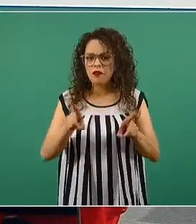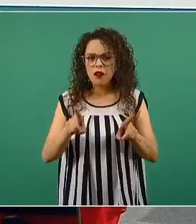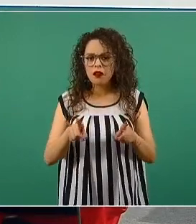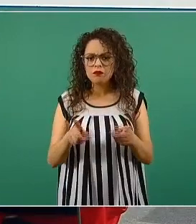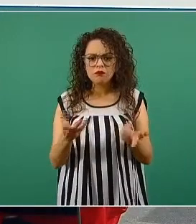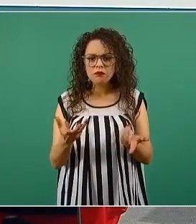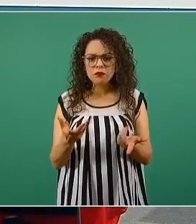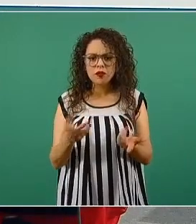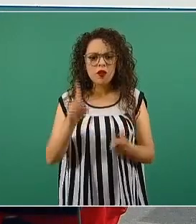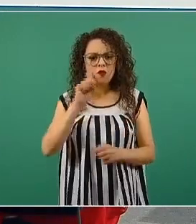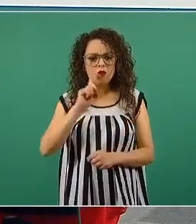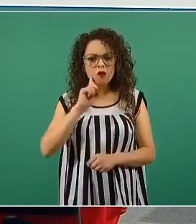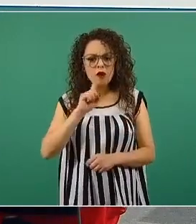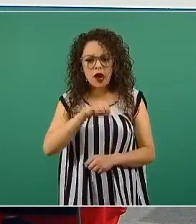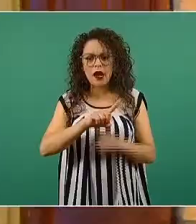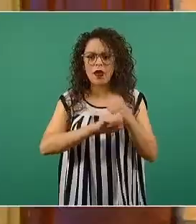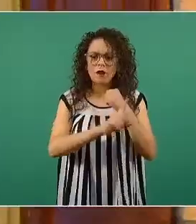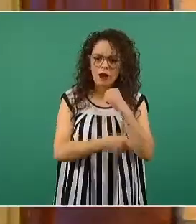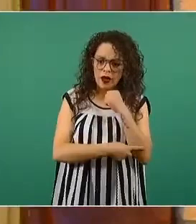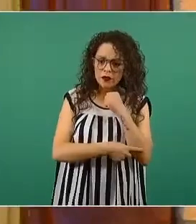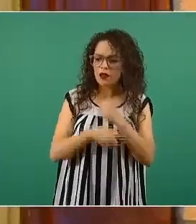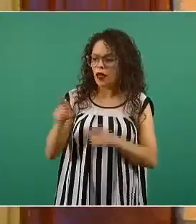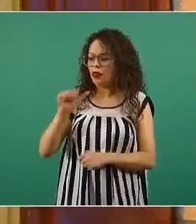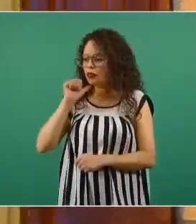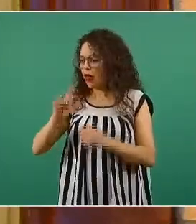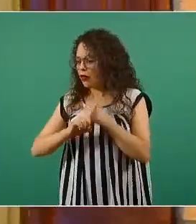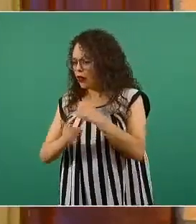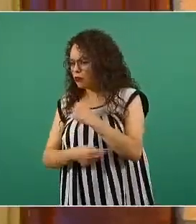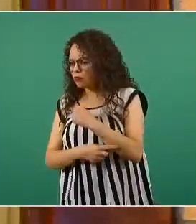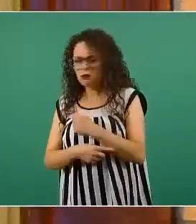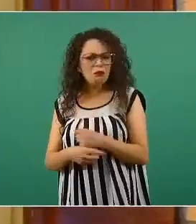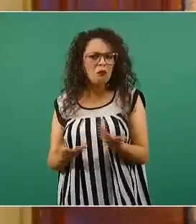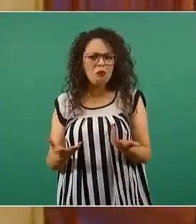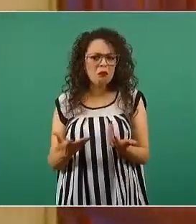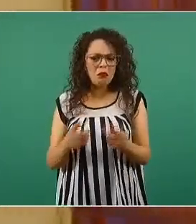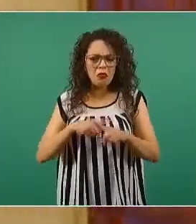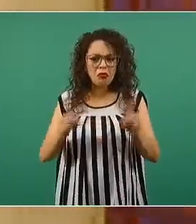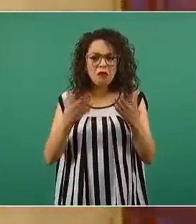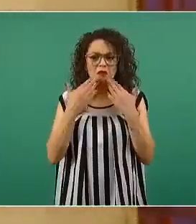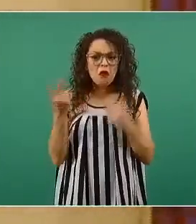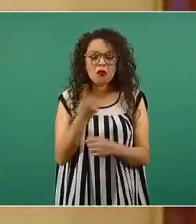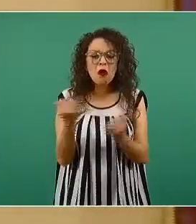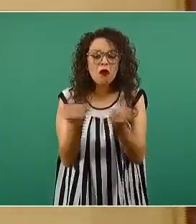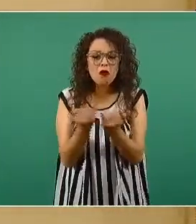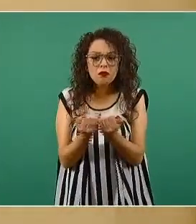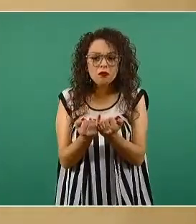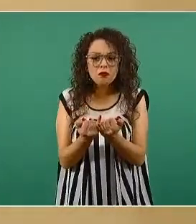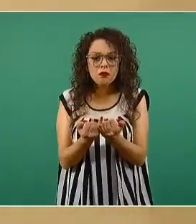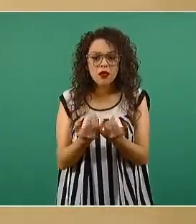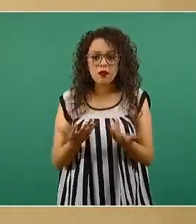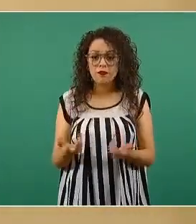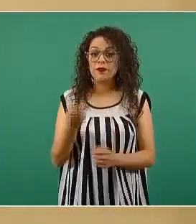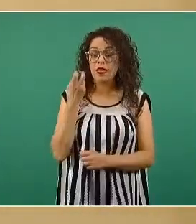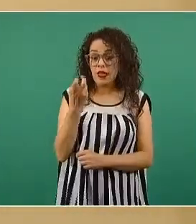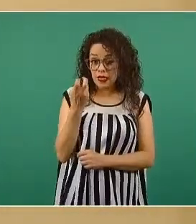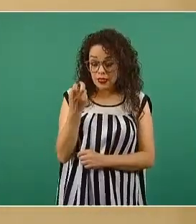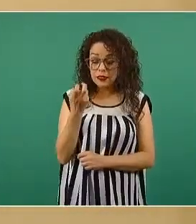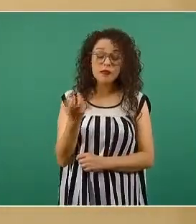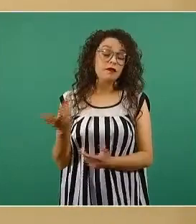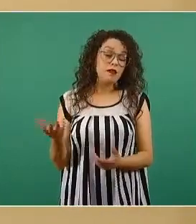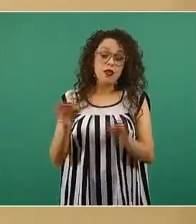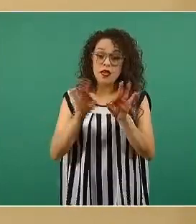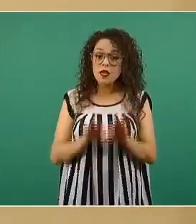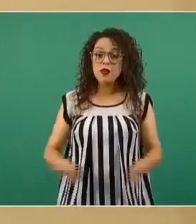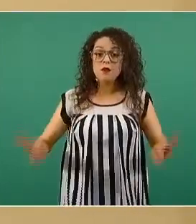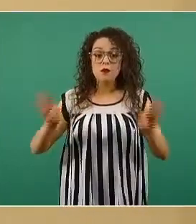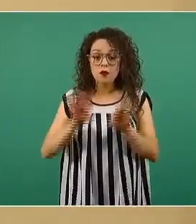versus no embarazadas. Entonces, esto es muy halagüeño, y definitivamente la decisión ante el gran impacto que